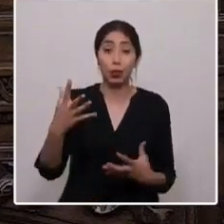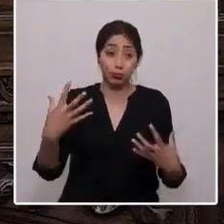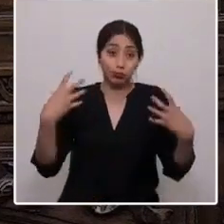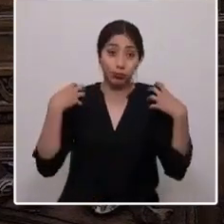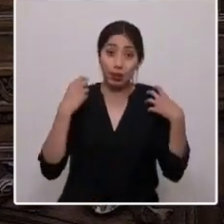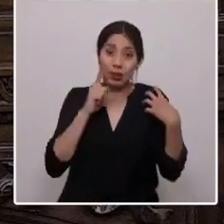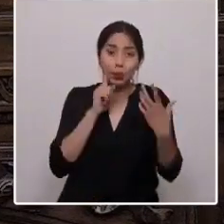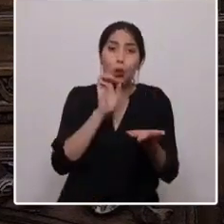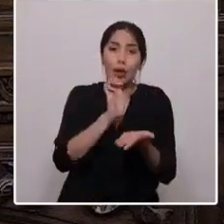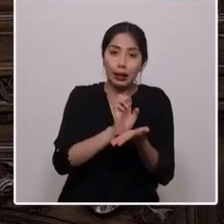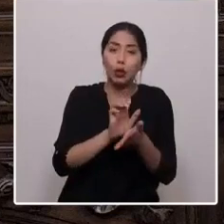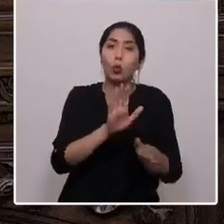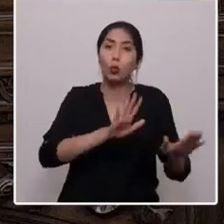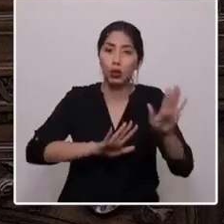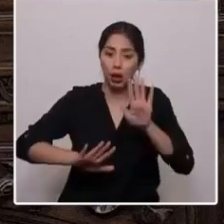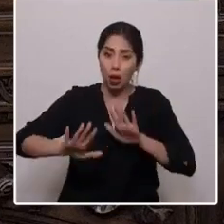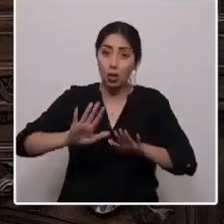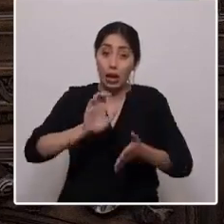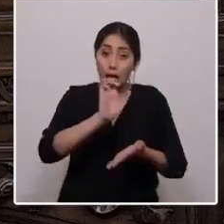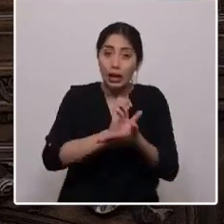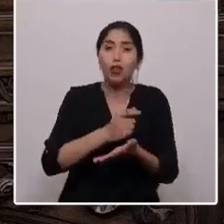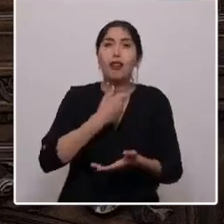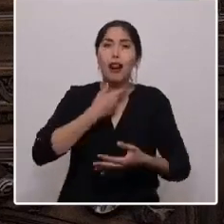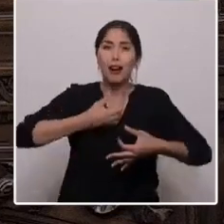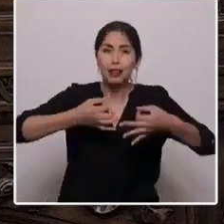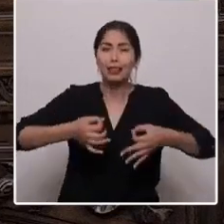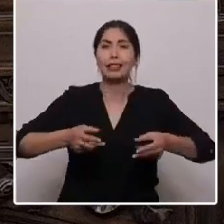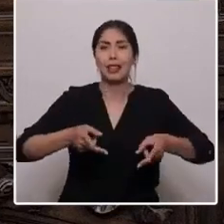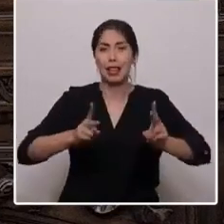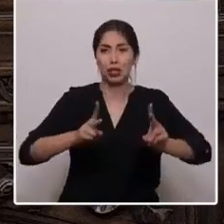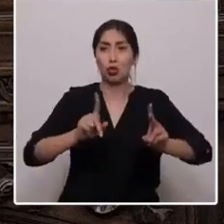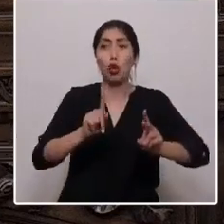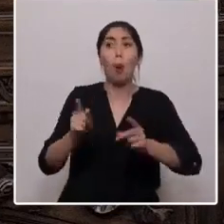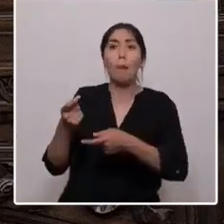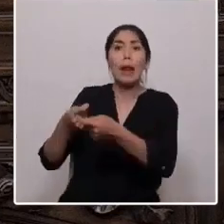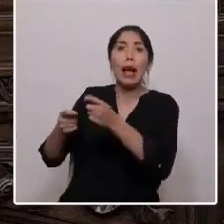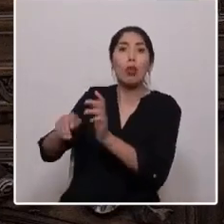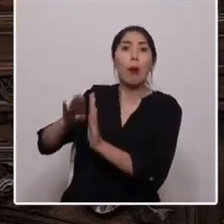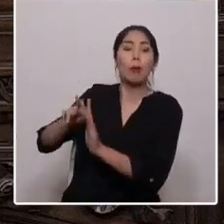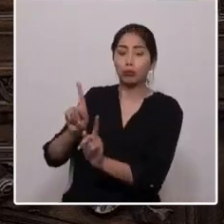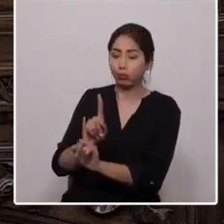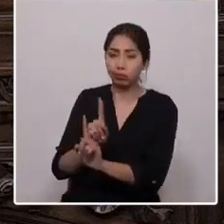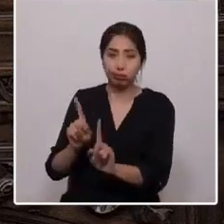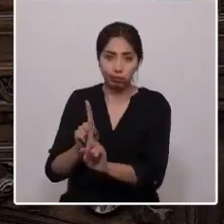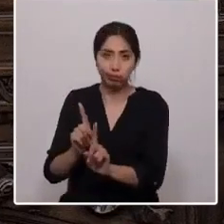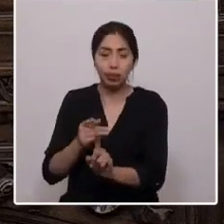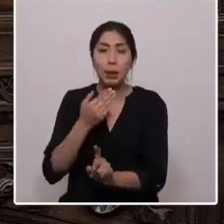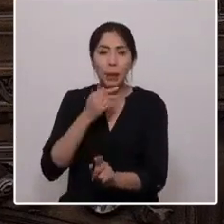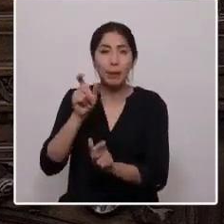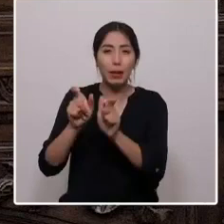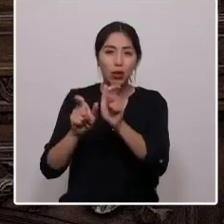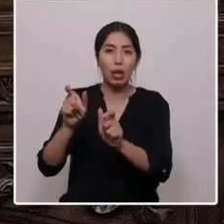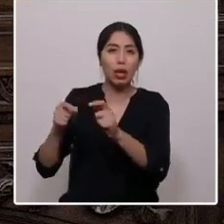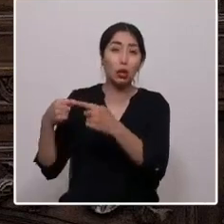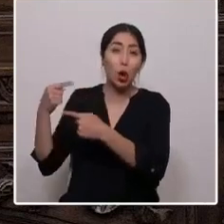que garantice derecho en vez de mercados que los garantice especialmente a quienes han sido históricamente excluidos